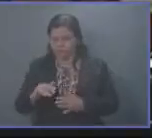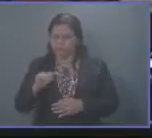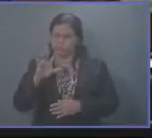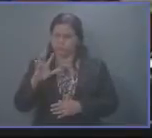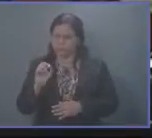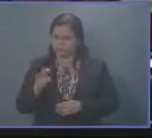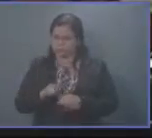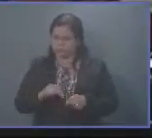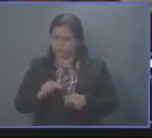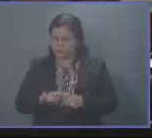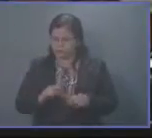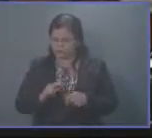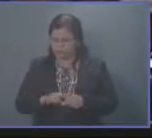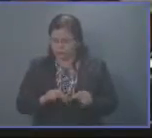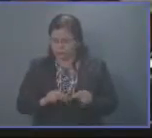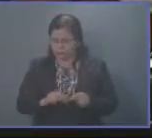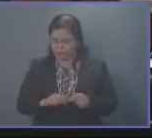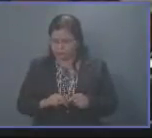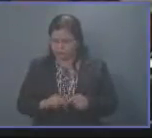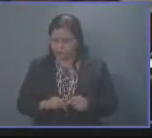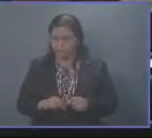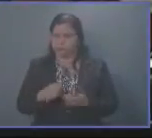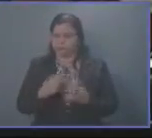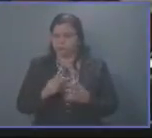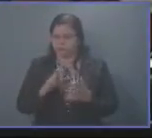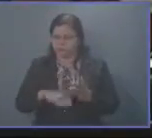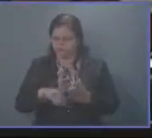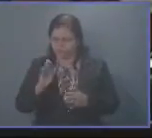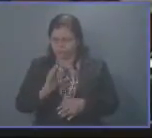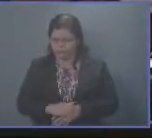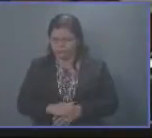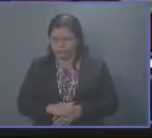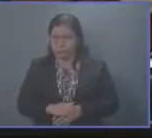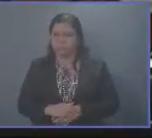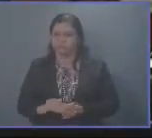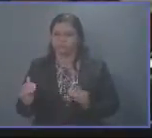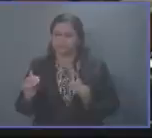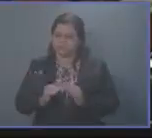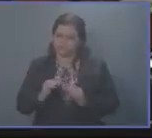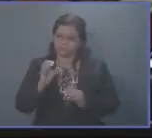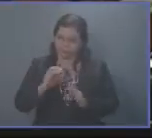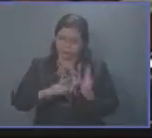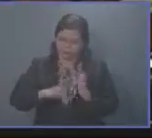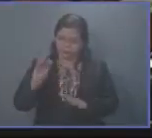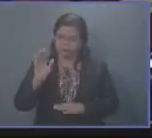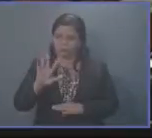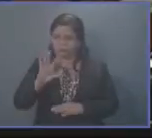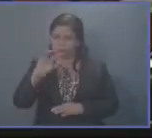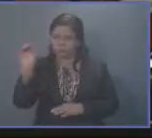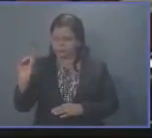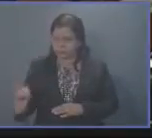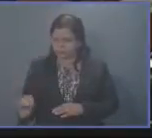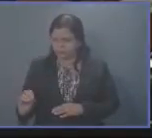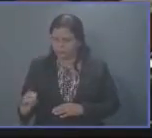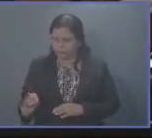$5. Y el mismo se calculará en un porcentaje no mayor del 5%